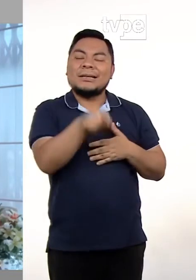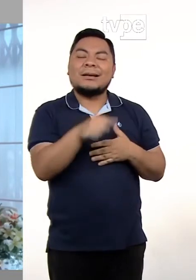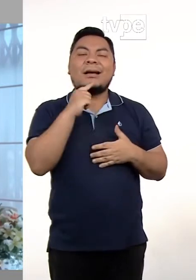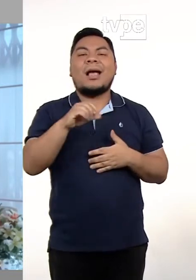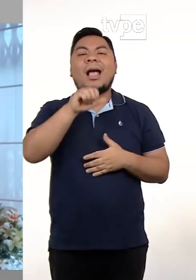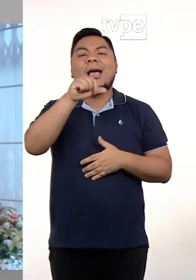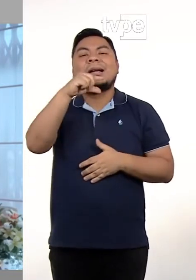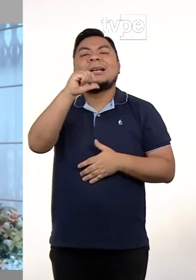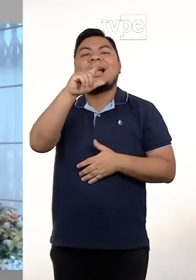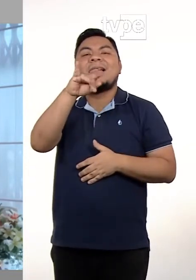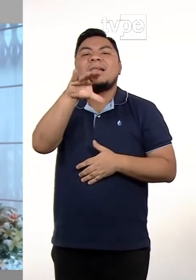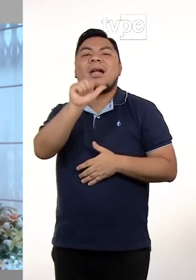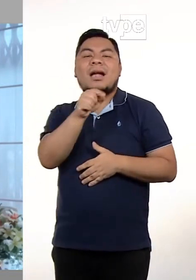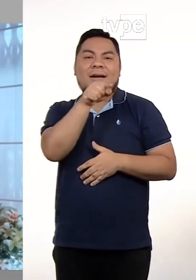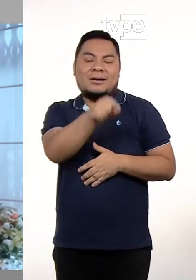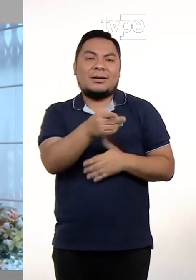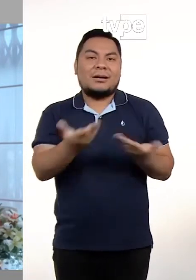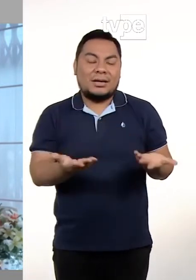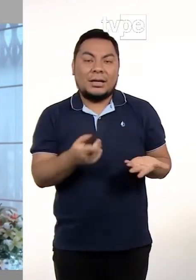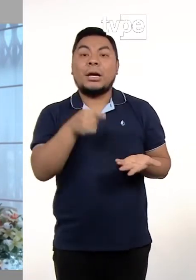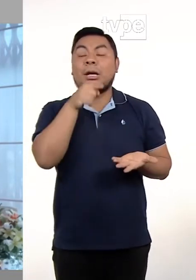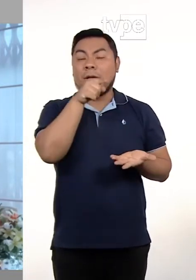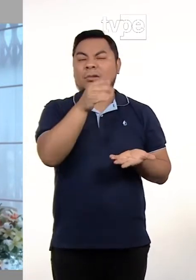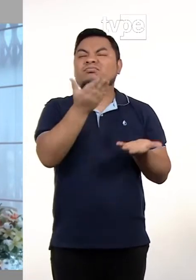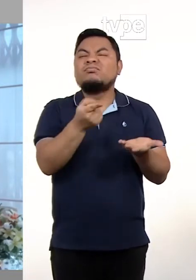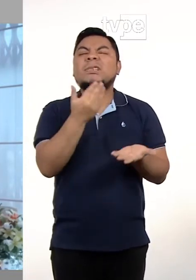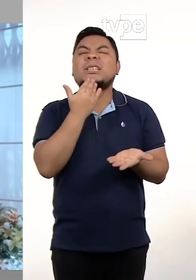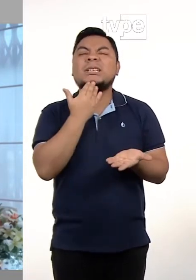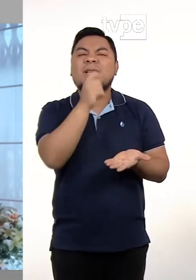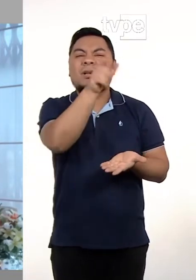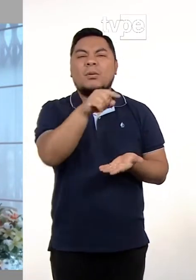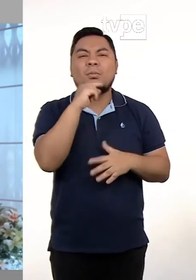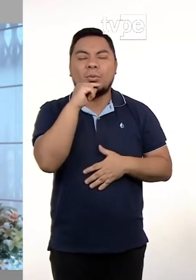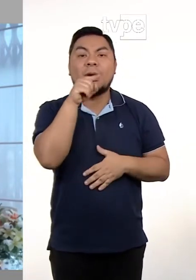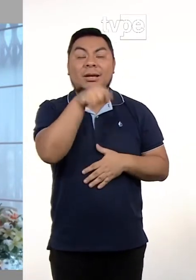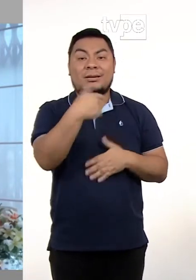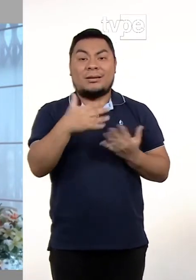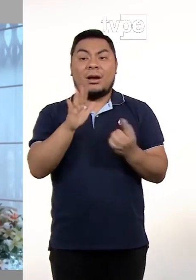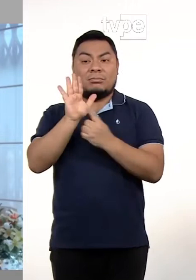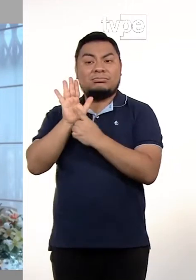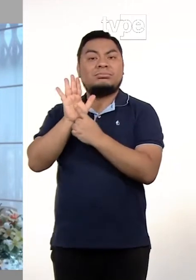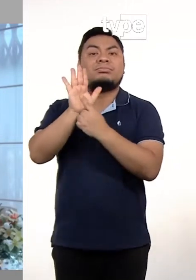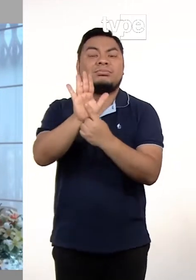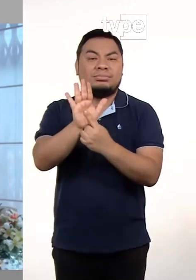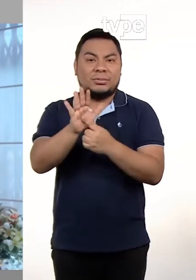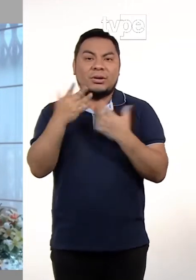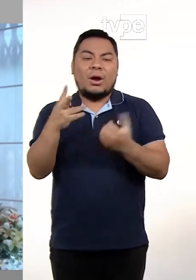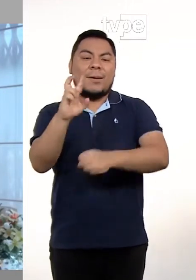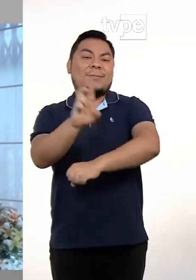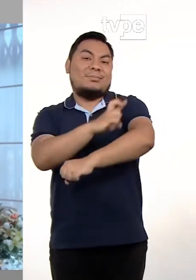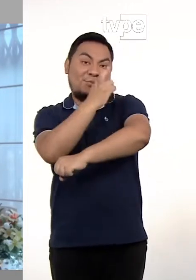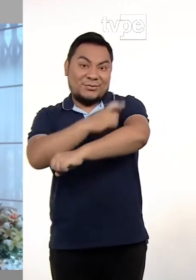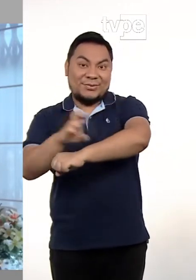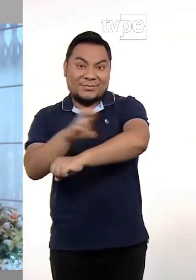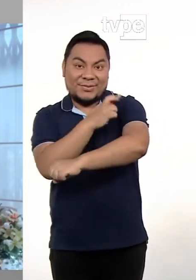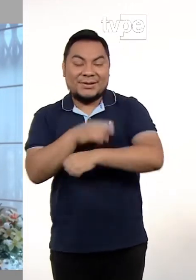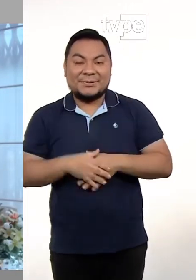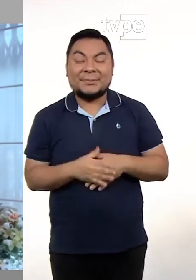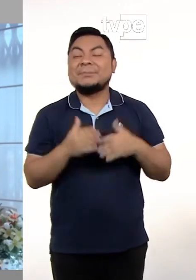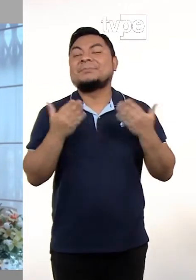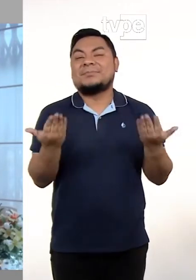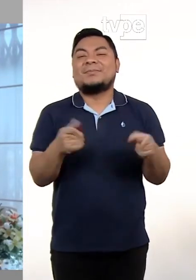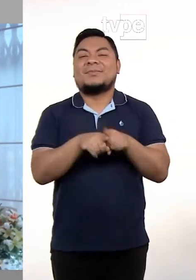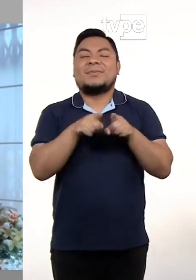Angélica Gallirgos Tamariz, viuda de Arrieta. Ella ha publicado un poemario y por